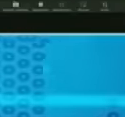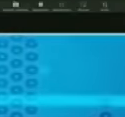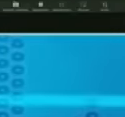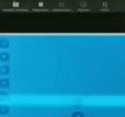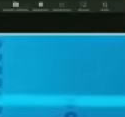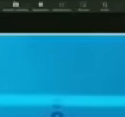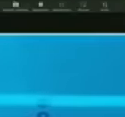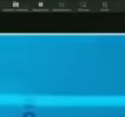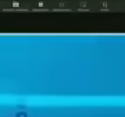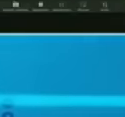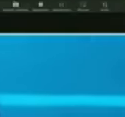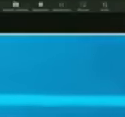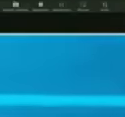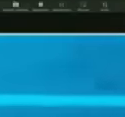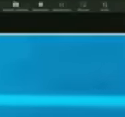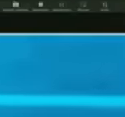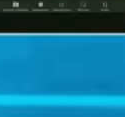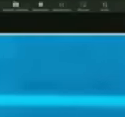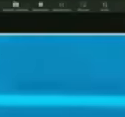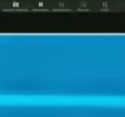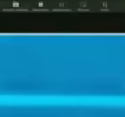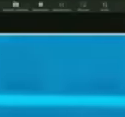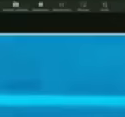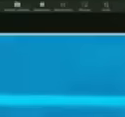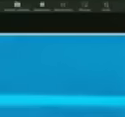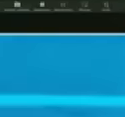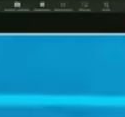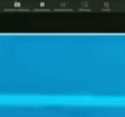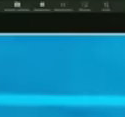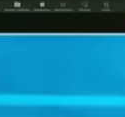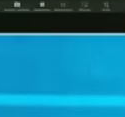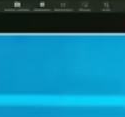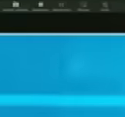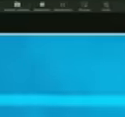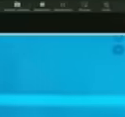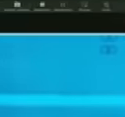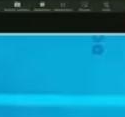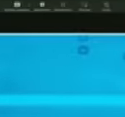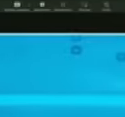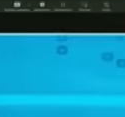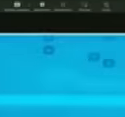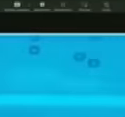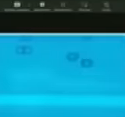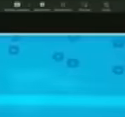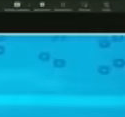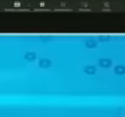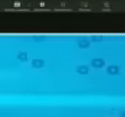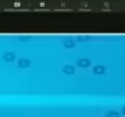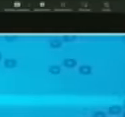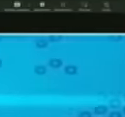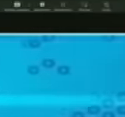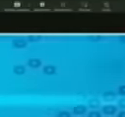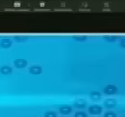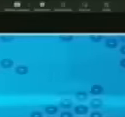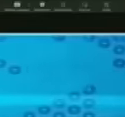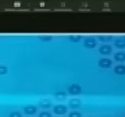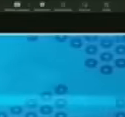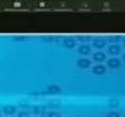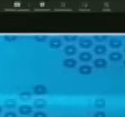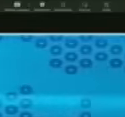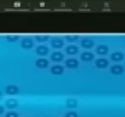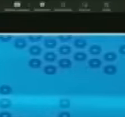últimos 10 años que han sido muy duros en este país, nosotros, con todas las experiencias vividas, hemos